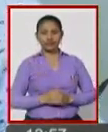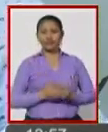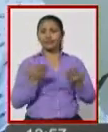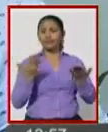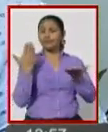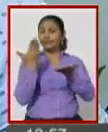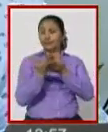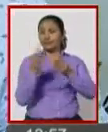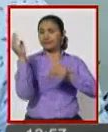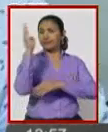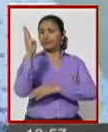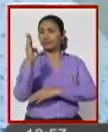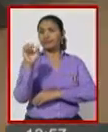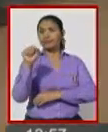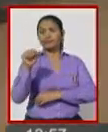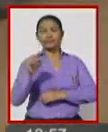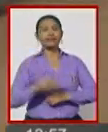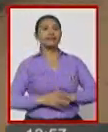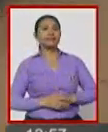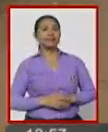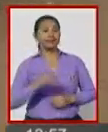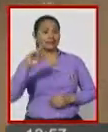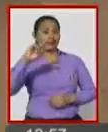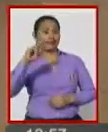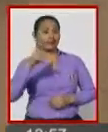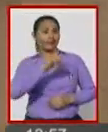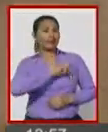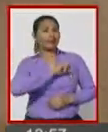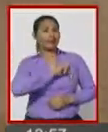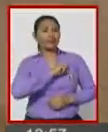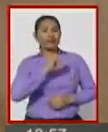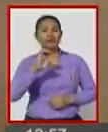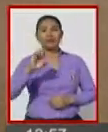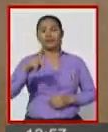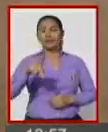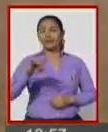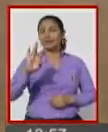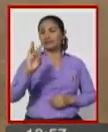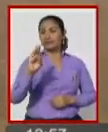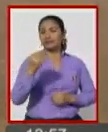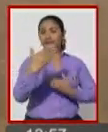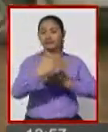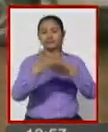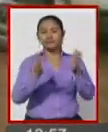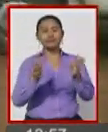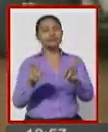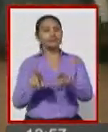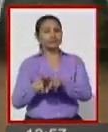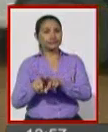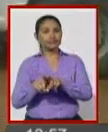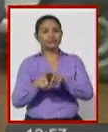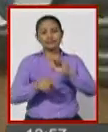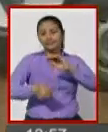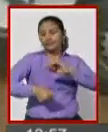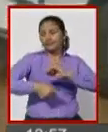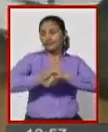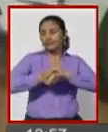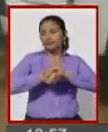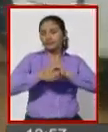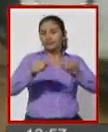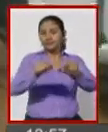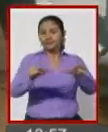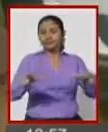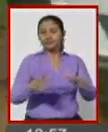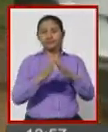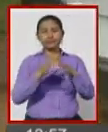destino Brasil entonces? Sí, claramente. En un segundo caso, efectivos policiales de la EPI-7 hallaron varios paquetes tipo ladrillos escondidos en el patio